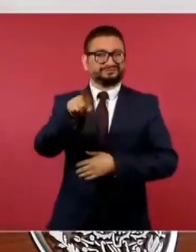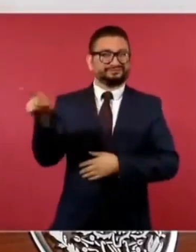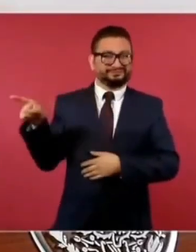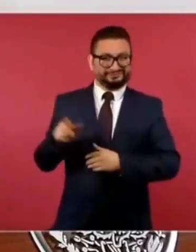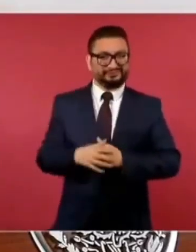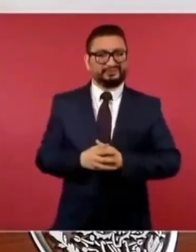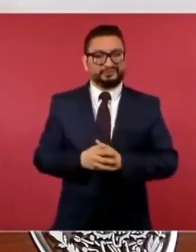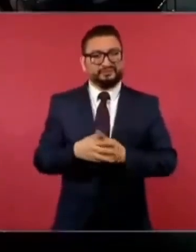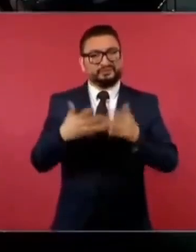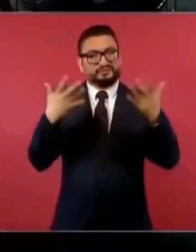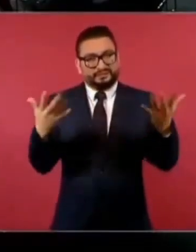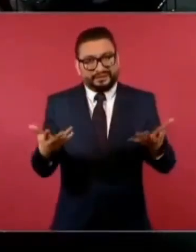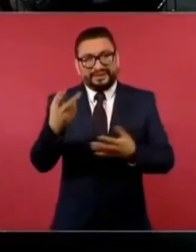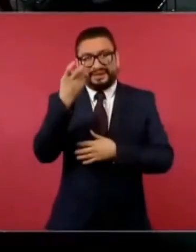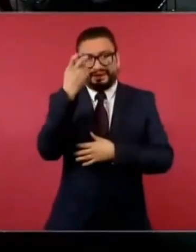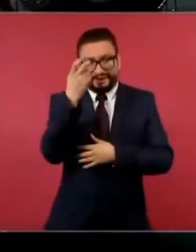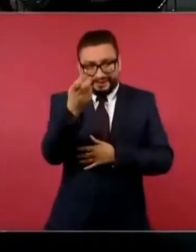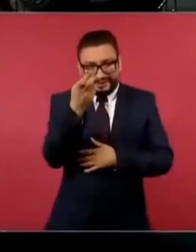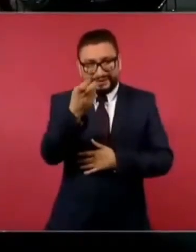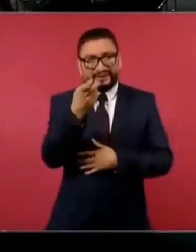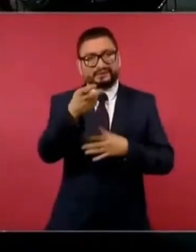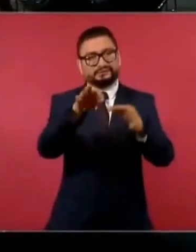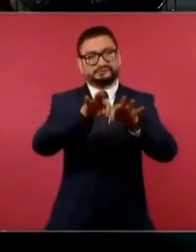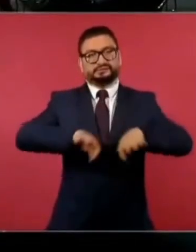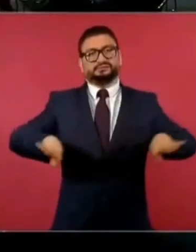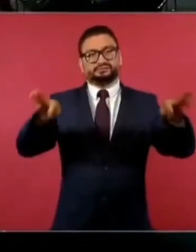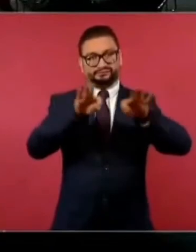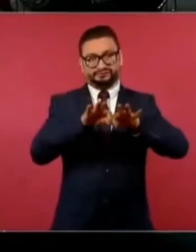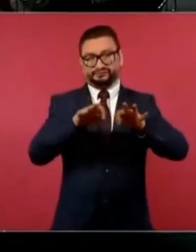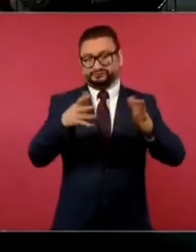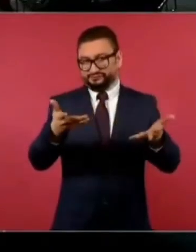Y ahí está el meollo del asunto,